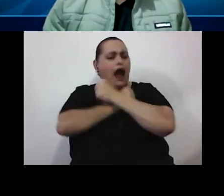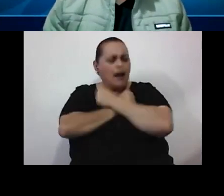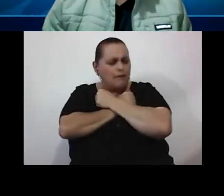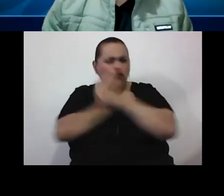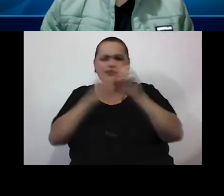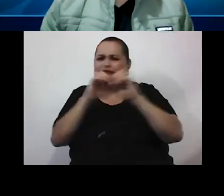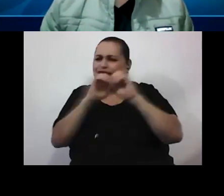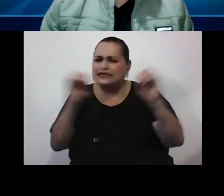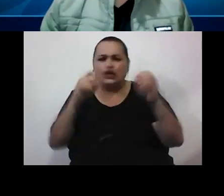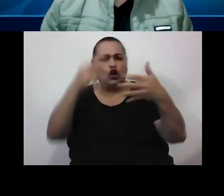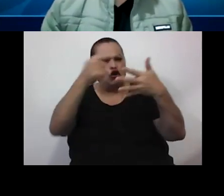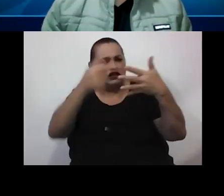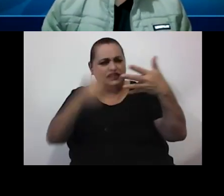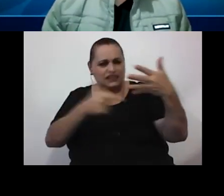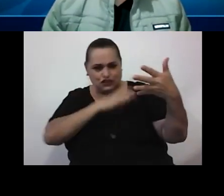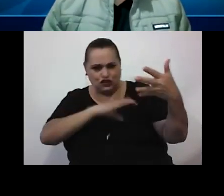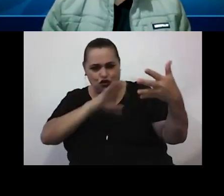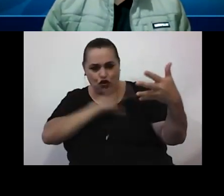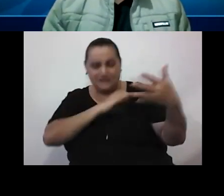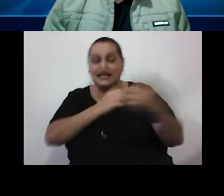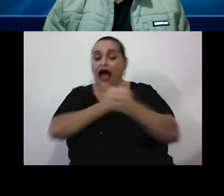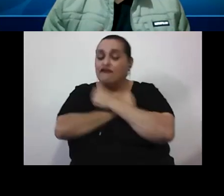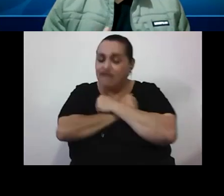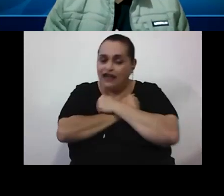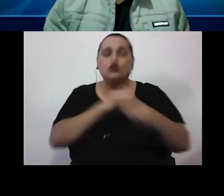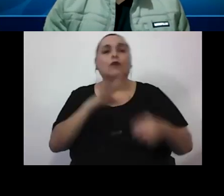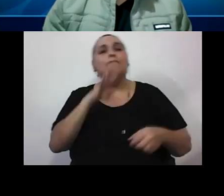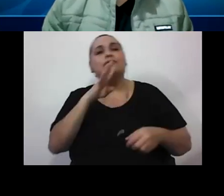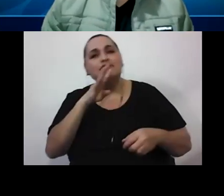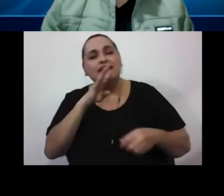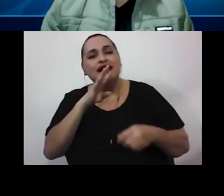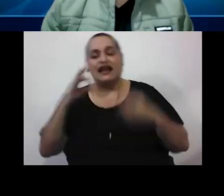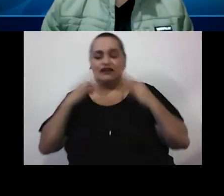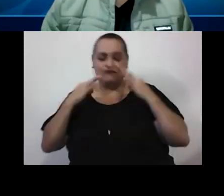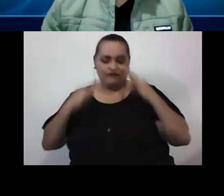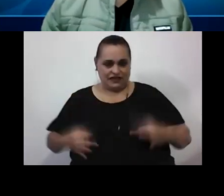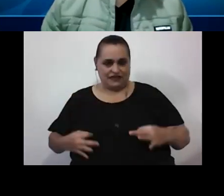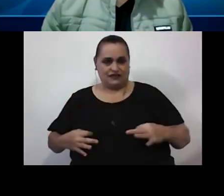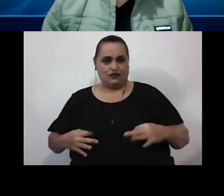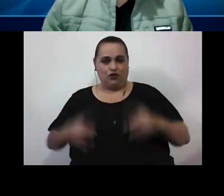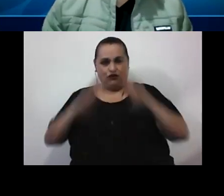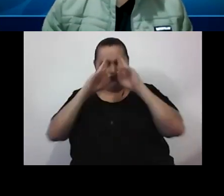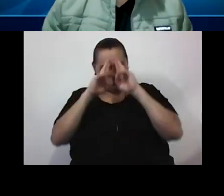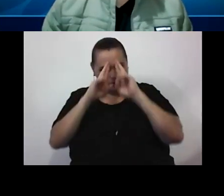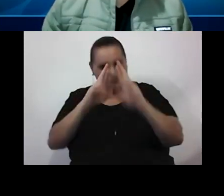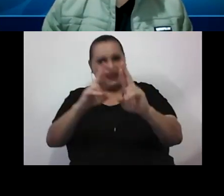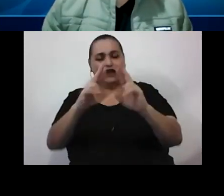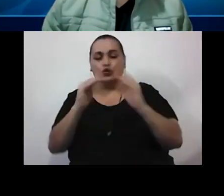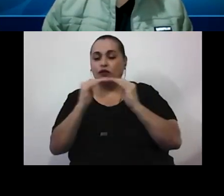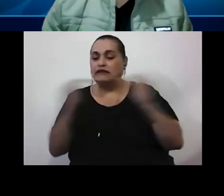es afecto verbal y físico, el respeto por el nivel de desarrollo del niño o de la